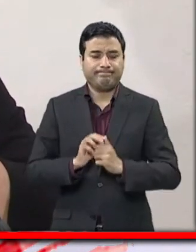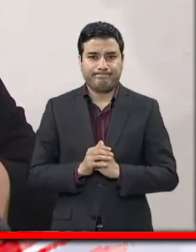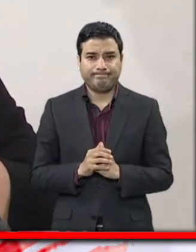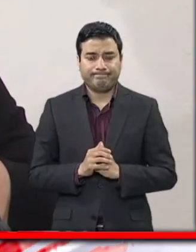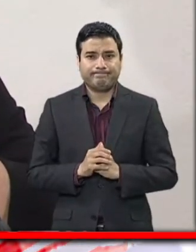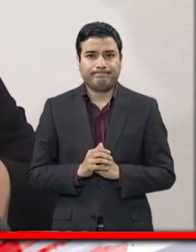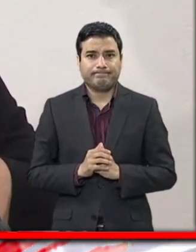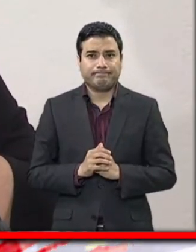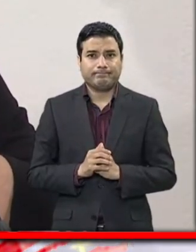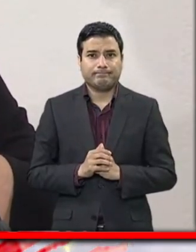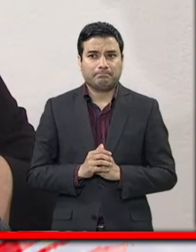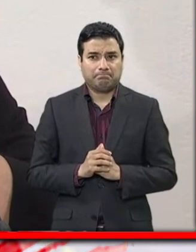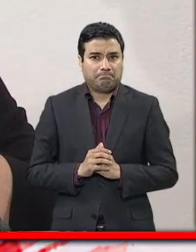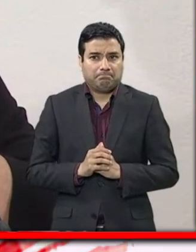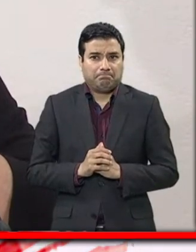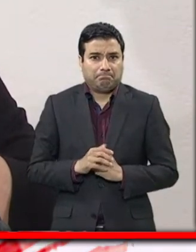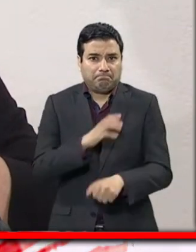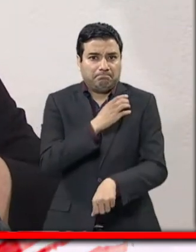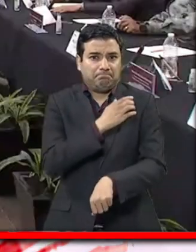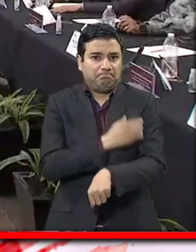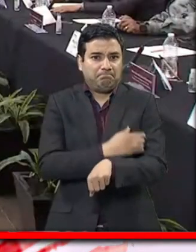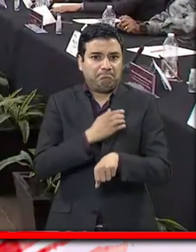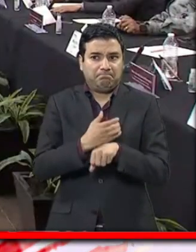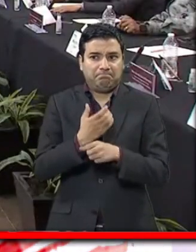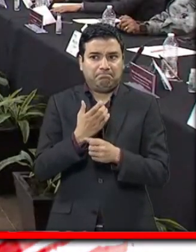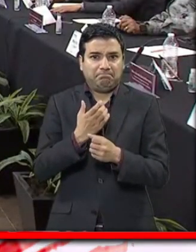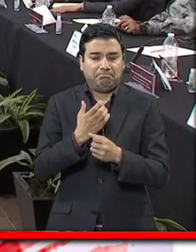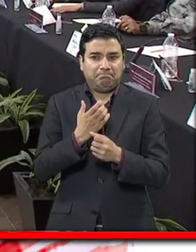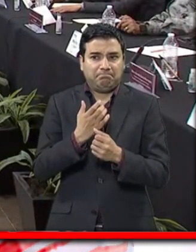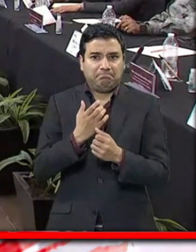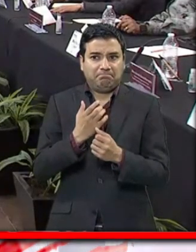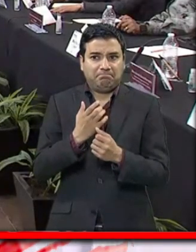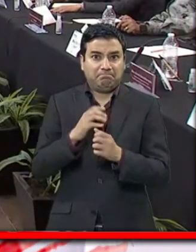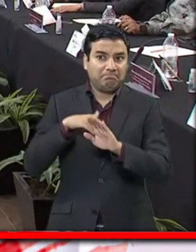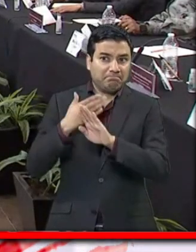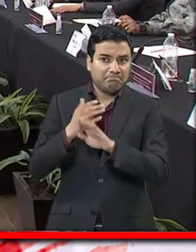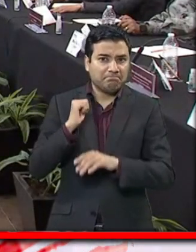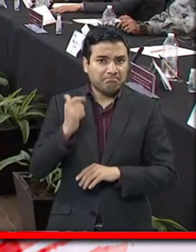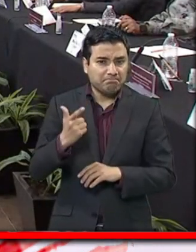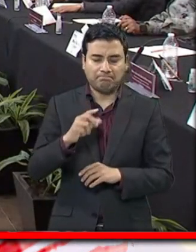para absolutamente ningún compañero gracias